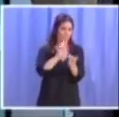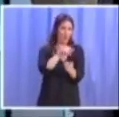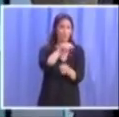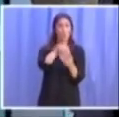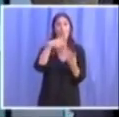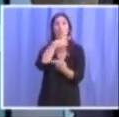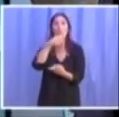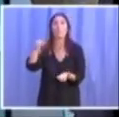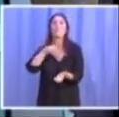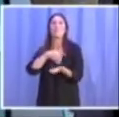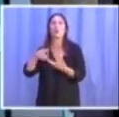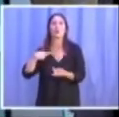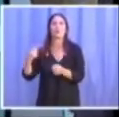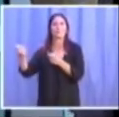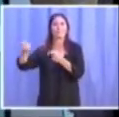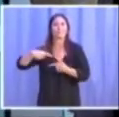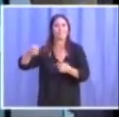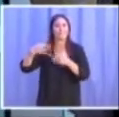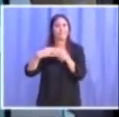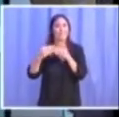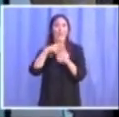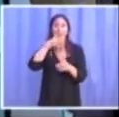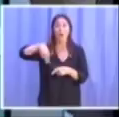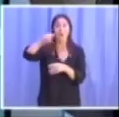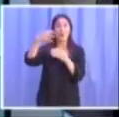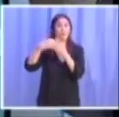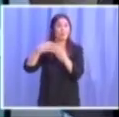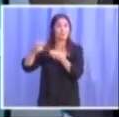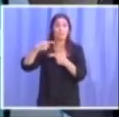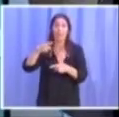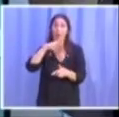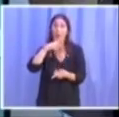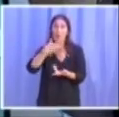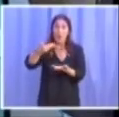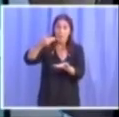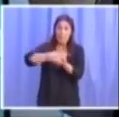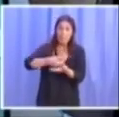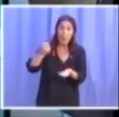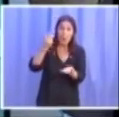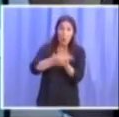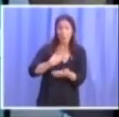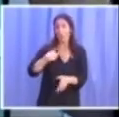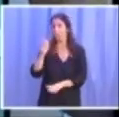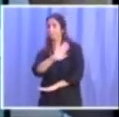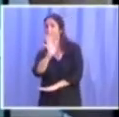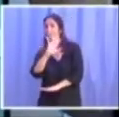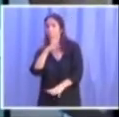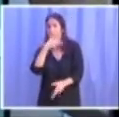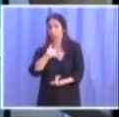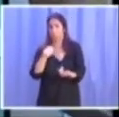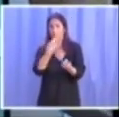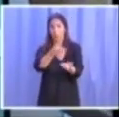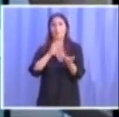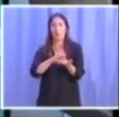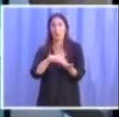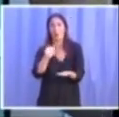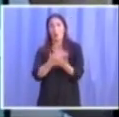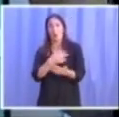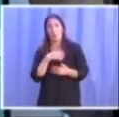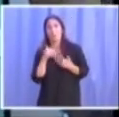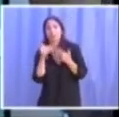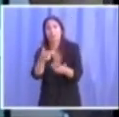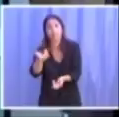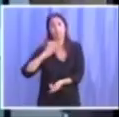millones a proveedores, que hace que los proveedores ya no quieran servir al Ayuntamiento de Granada porque se arruinan cuando te prestan un servicio y después le terminas no